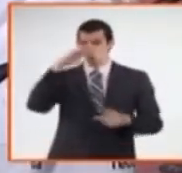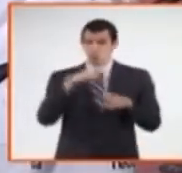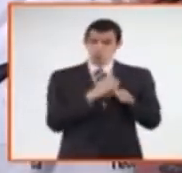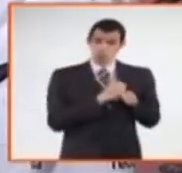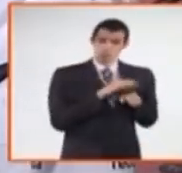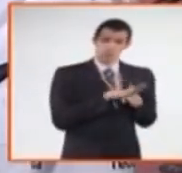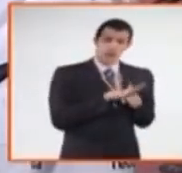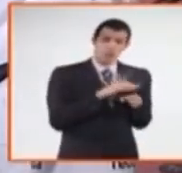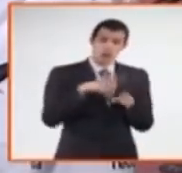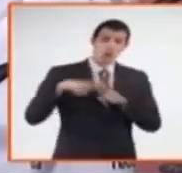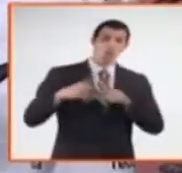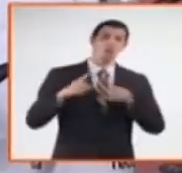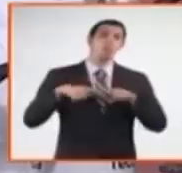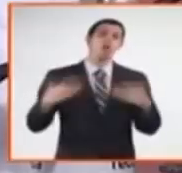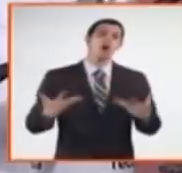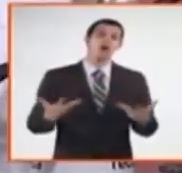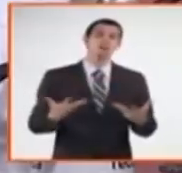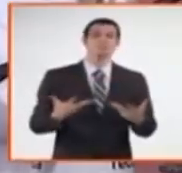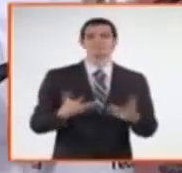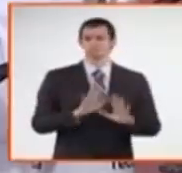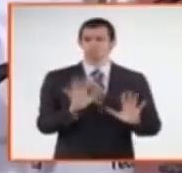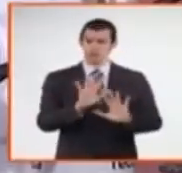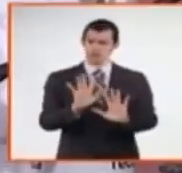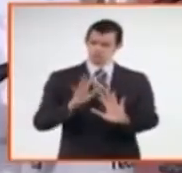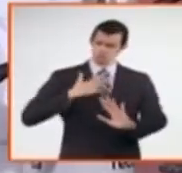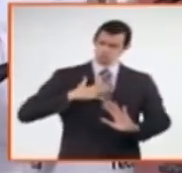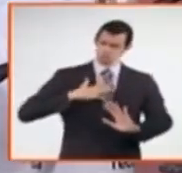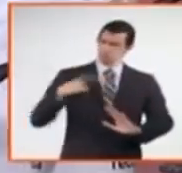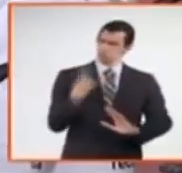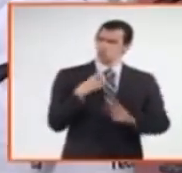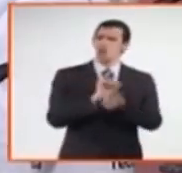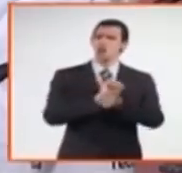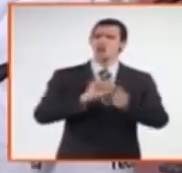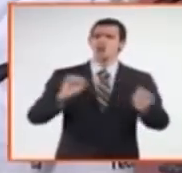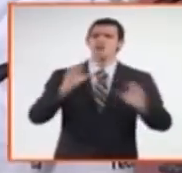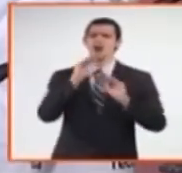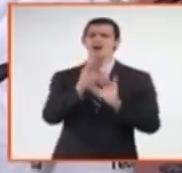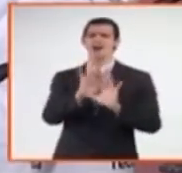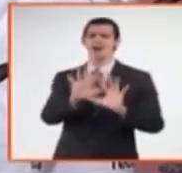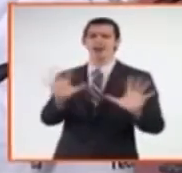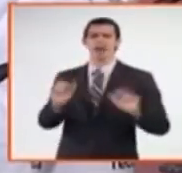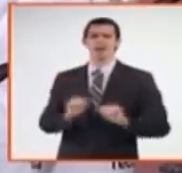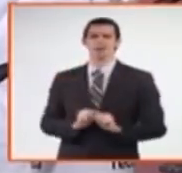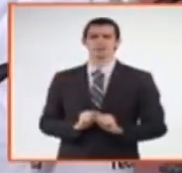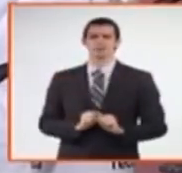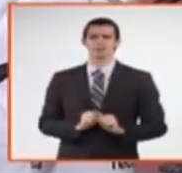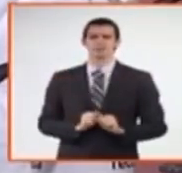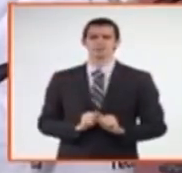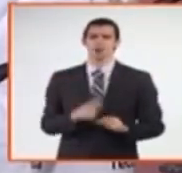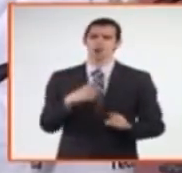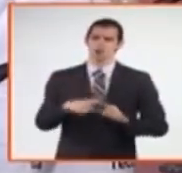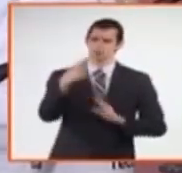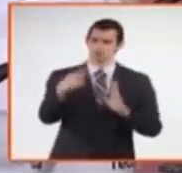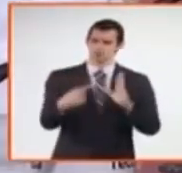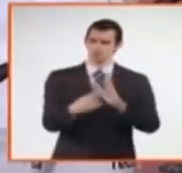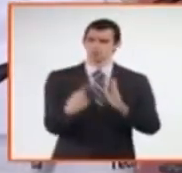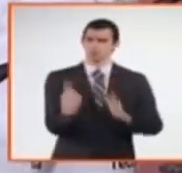publicado también los resultados y nosotros también nosotros hemos tenido encuentros con la revelación de la opc 5